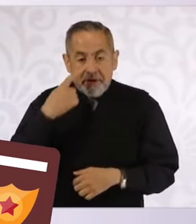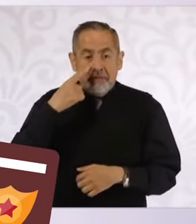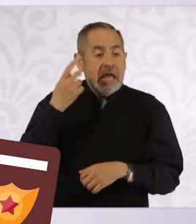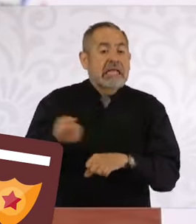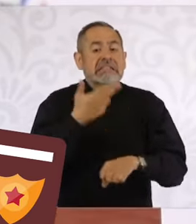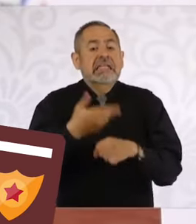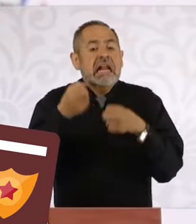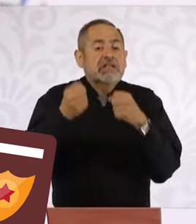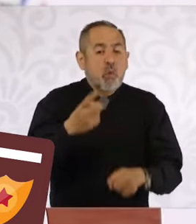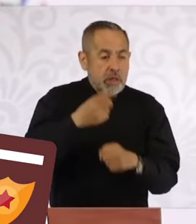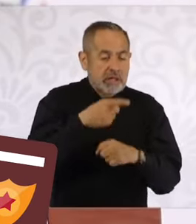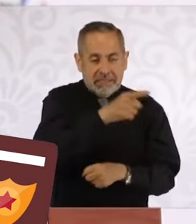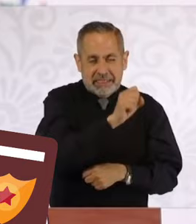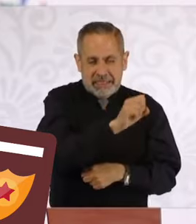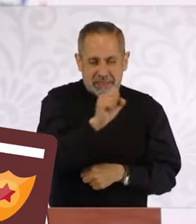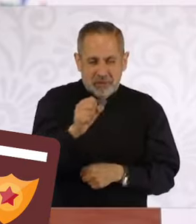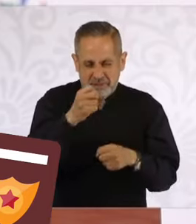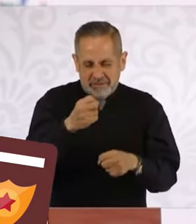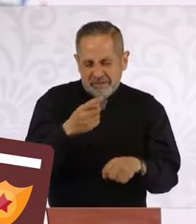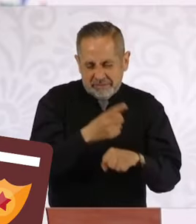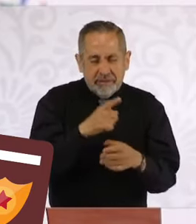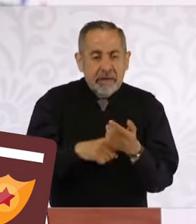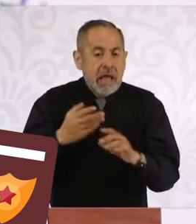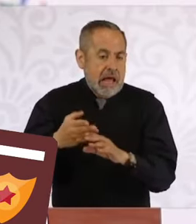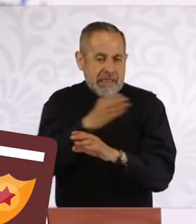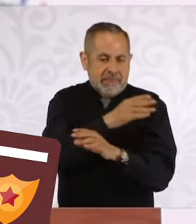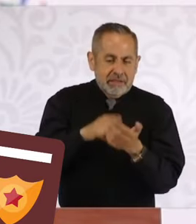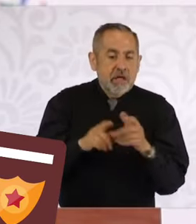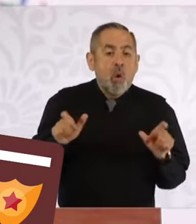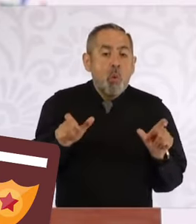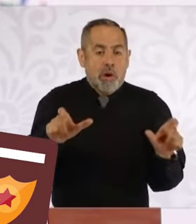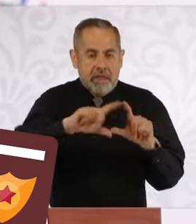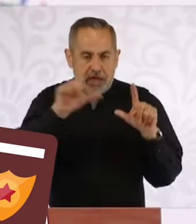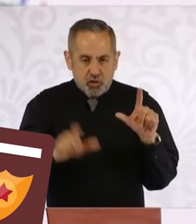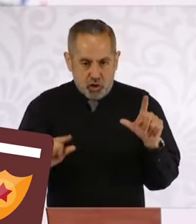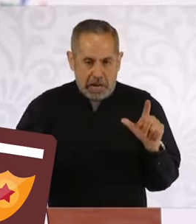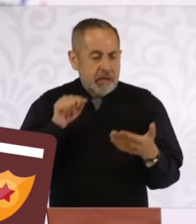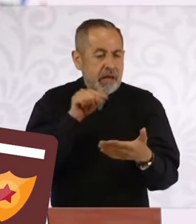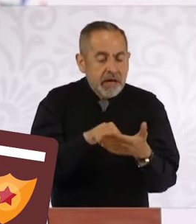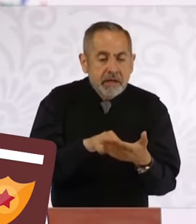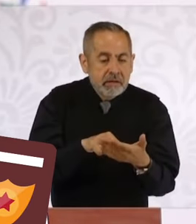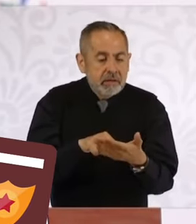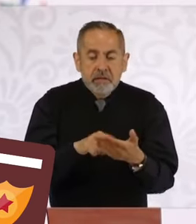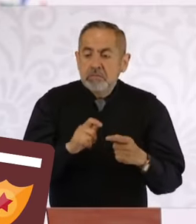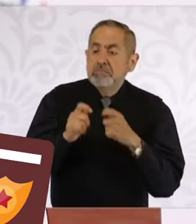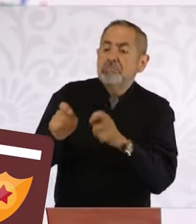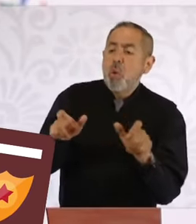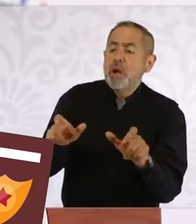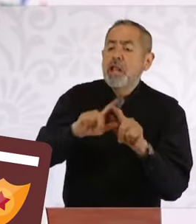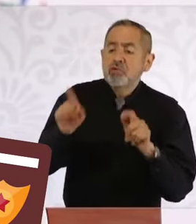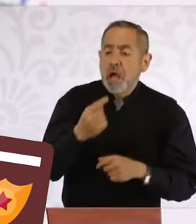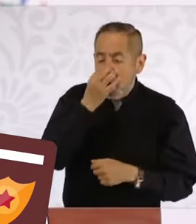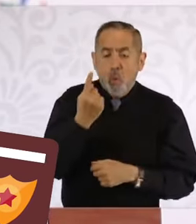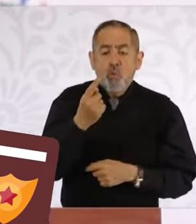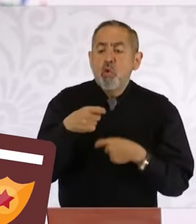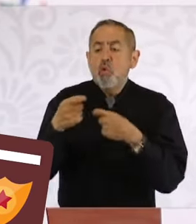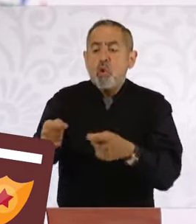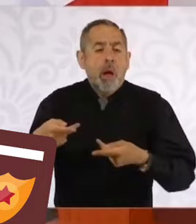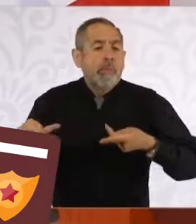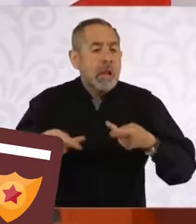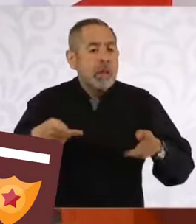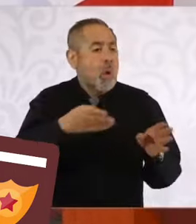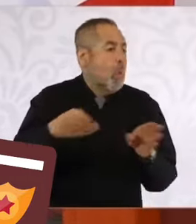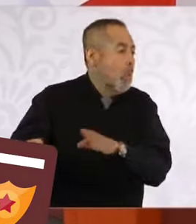Seguridad Ciudadana, en la reforma como quedó de la Guardia Nacional, prácticamente su única tarea que le había quedado era la de